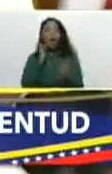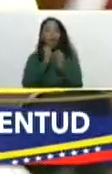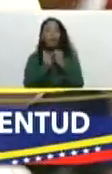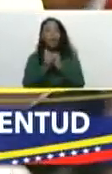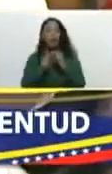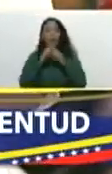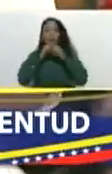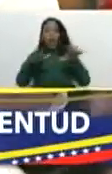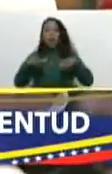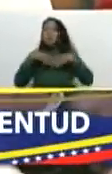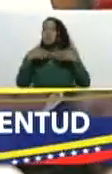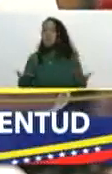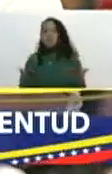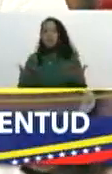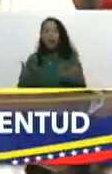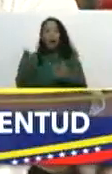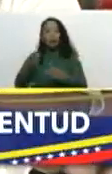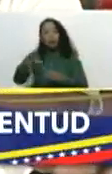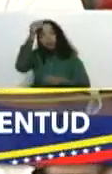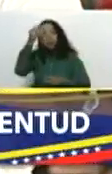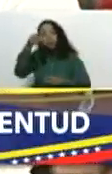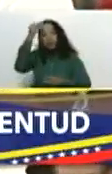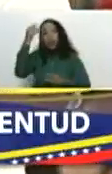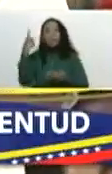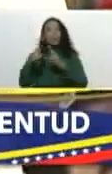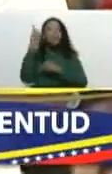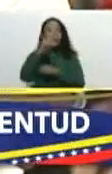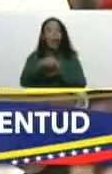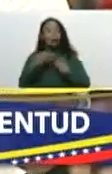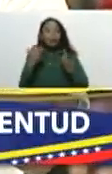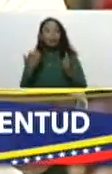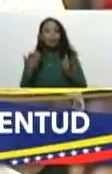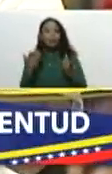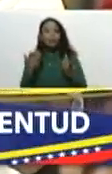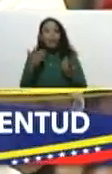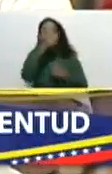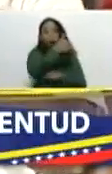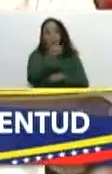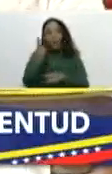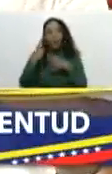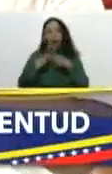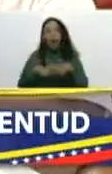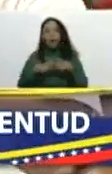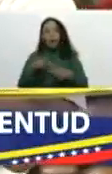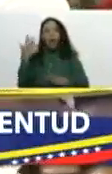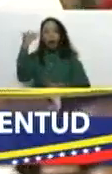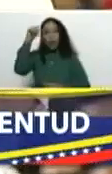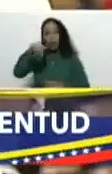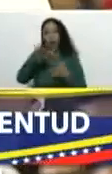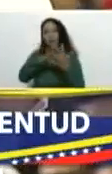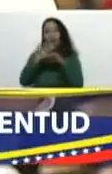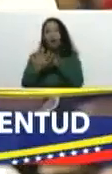masifica a través del conocimiento, pero también a través de cada una de las herramientas que tenemos en el barrio. Y es por eso que